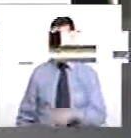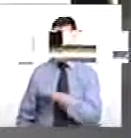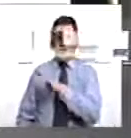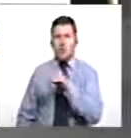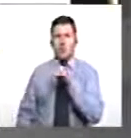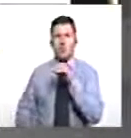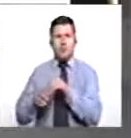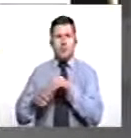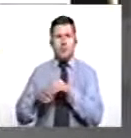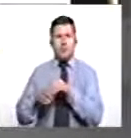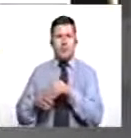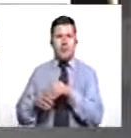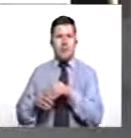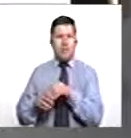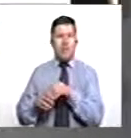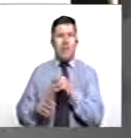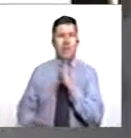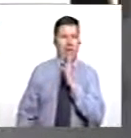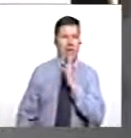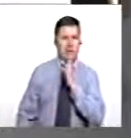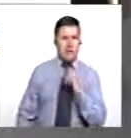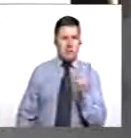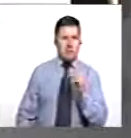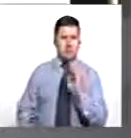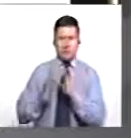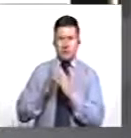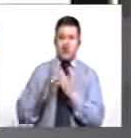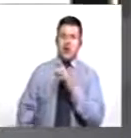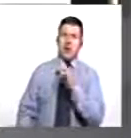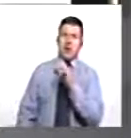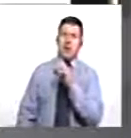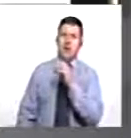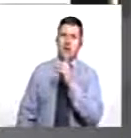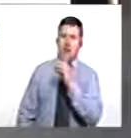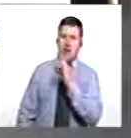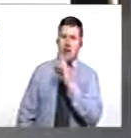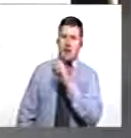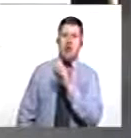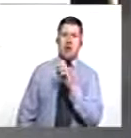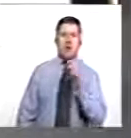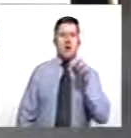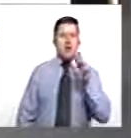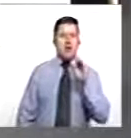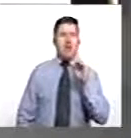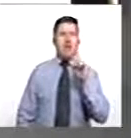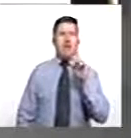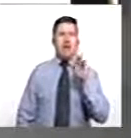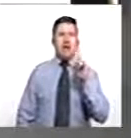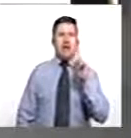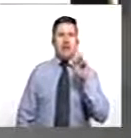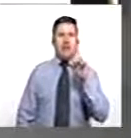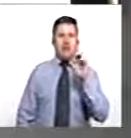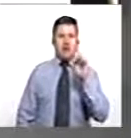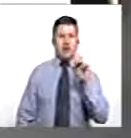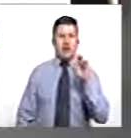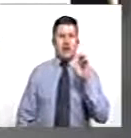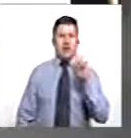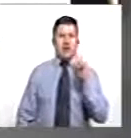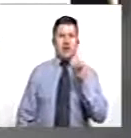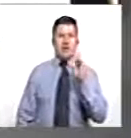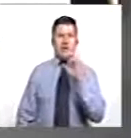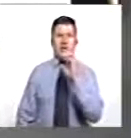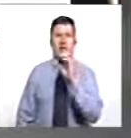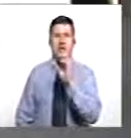todos los fondos de los que habló la senadora Daira ahorita, que son el PRON, el FAER, el FOES y el